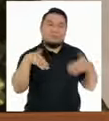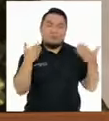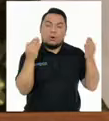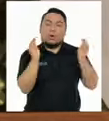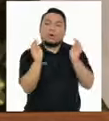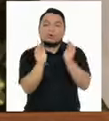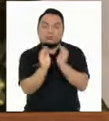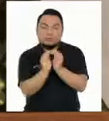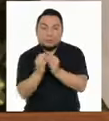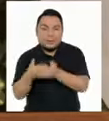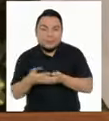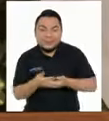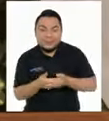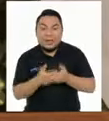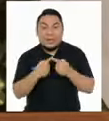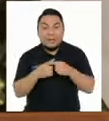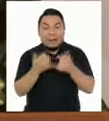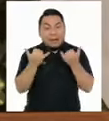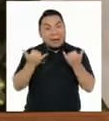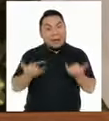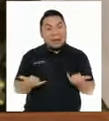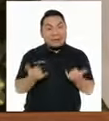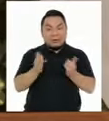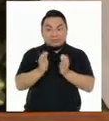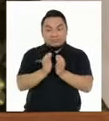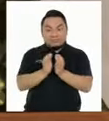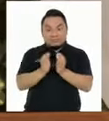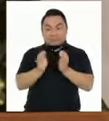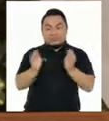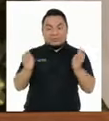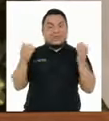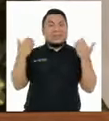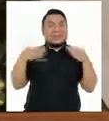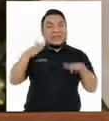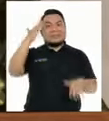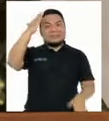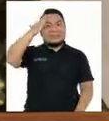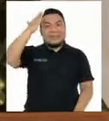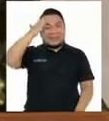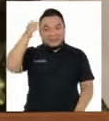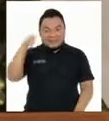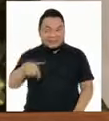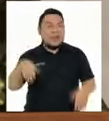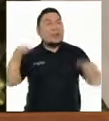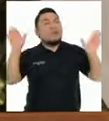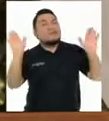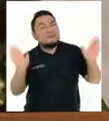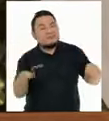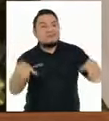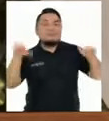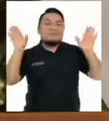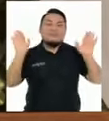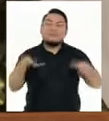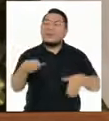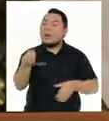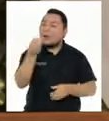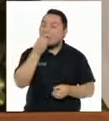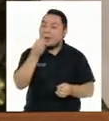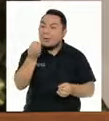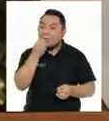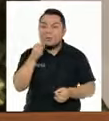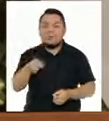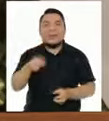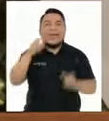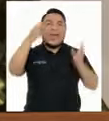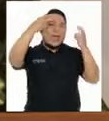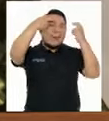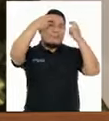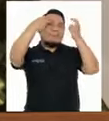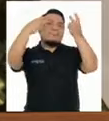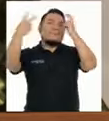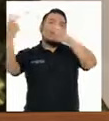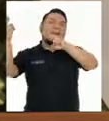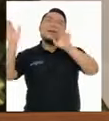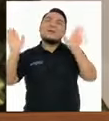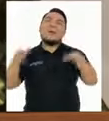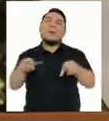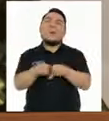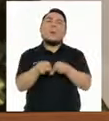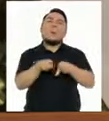Pero ahora, solitos hacen todas esas cosas. Son unos viajeros, como su